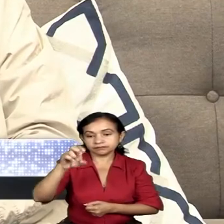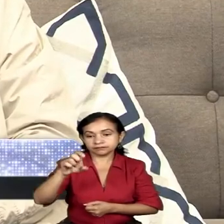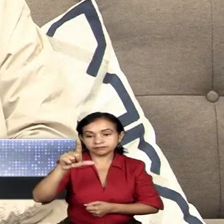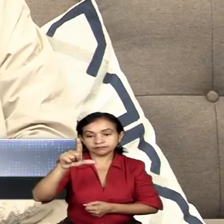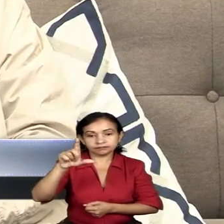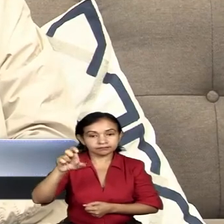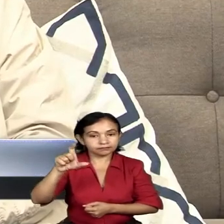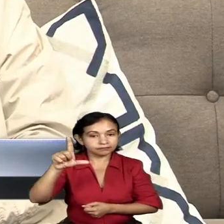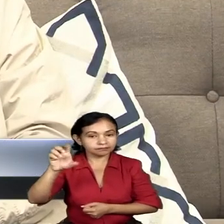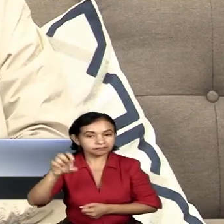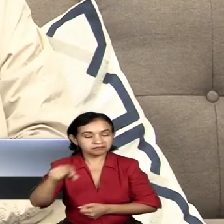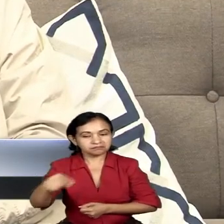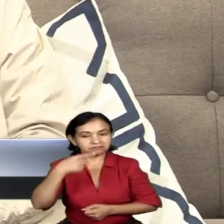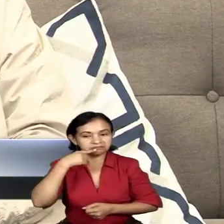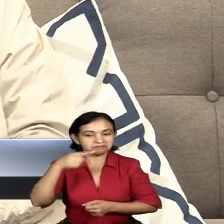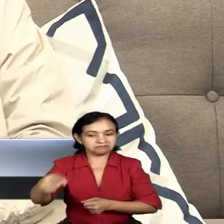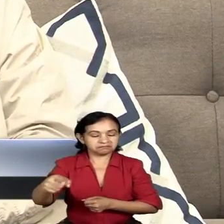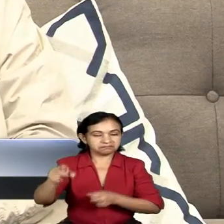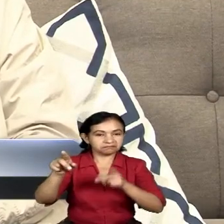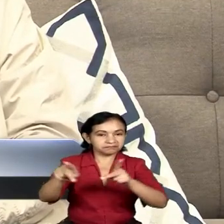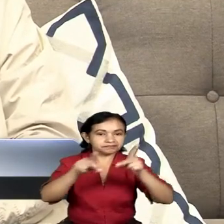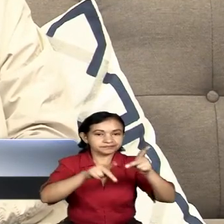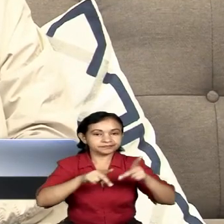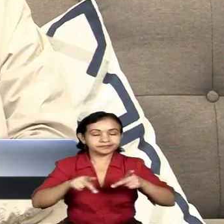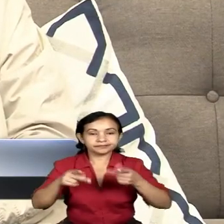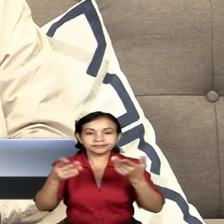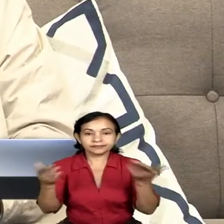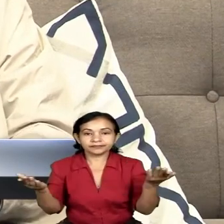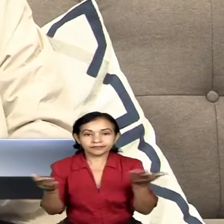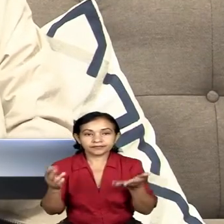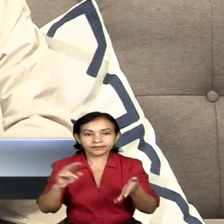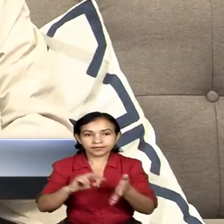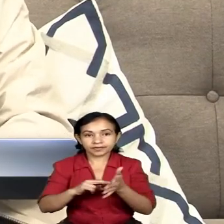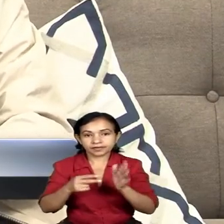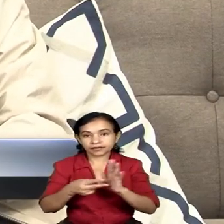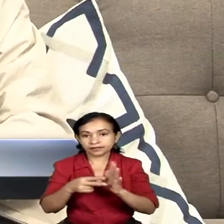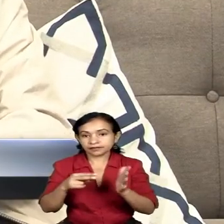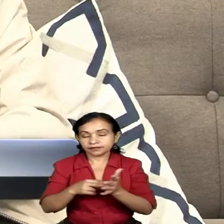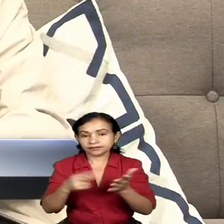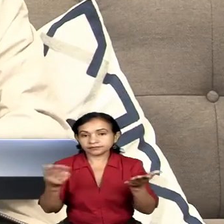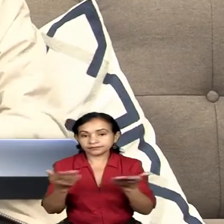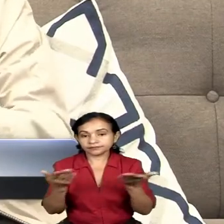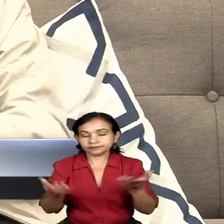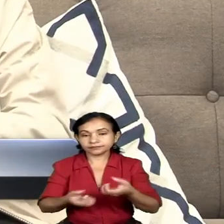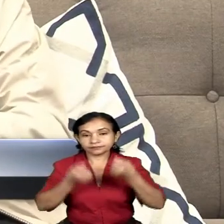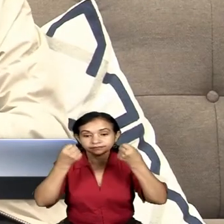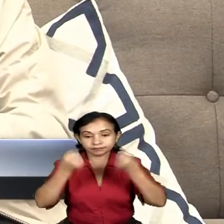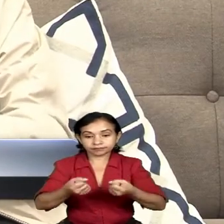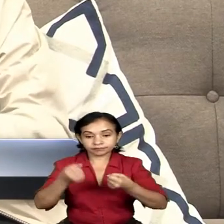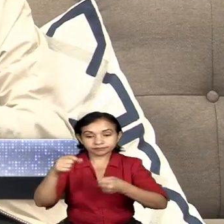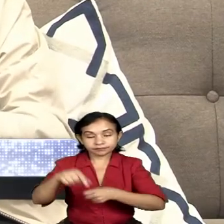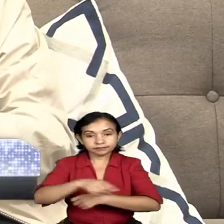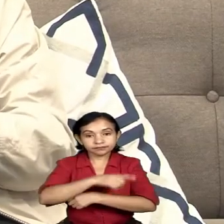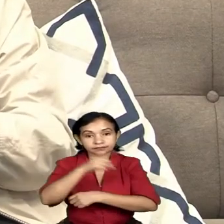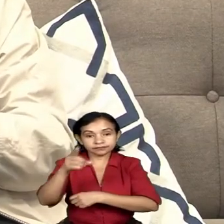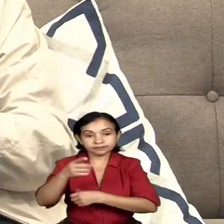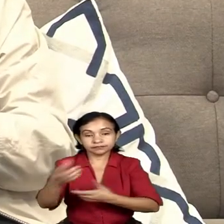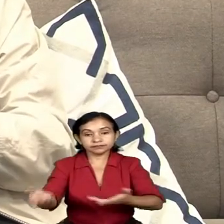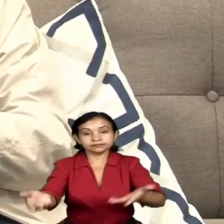Y eso es lo que tenemos. Y ese es lo que Rigoberto hoy nos